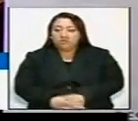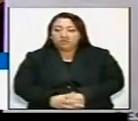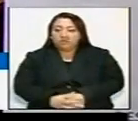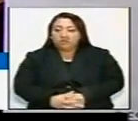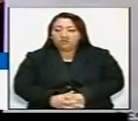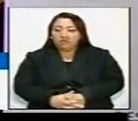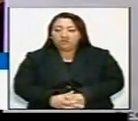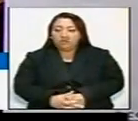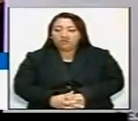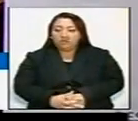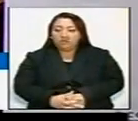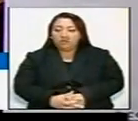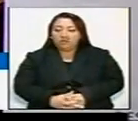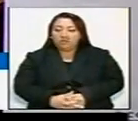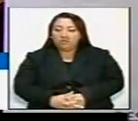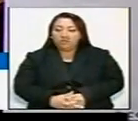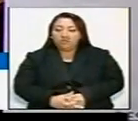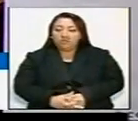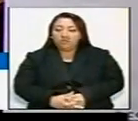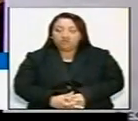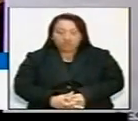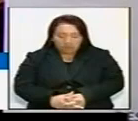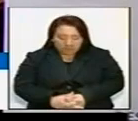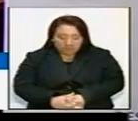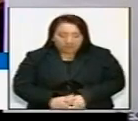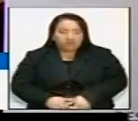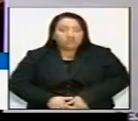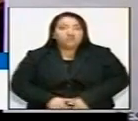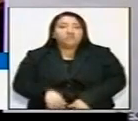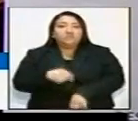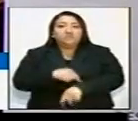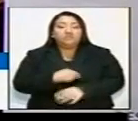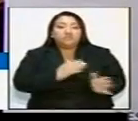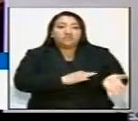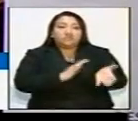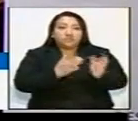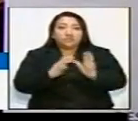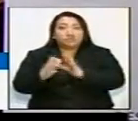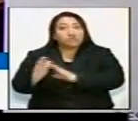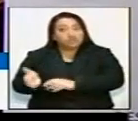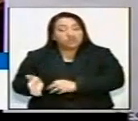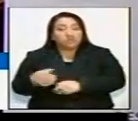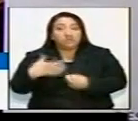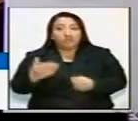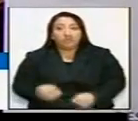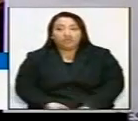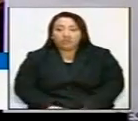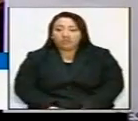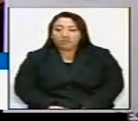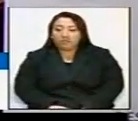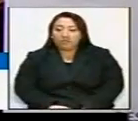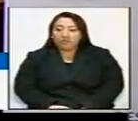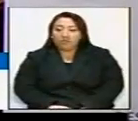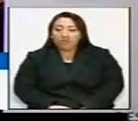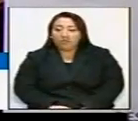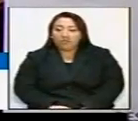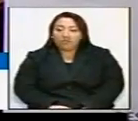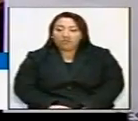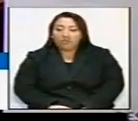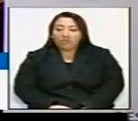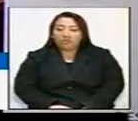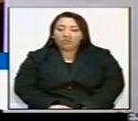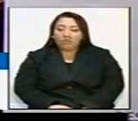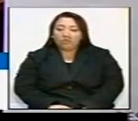que la secuencia y un cambio en el ritmo también que era importante para explicar